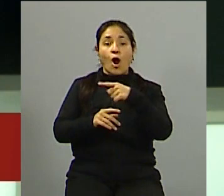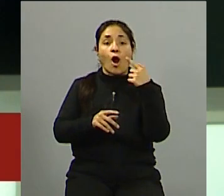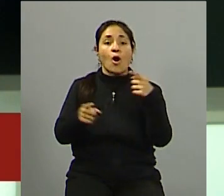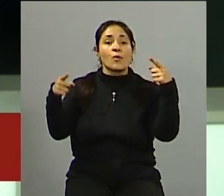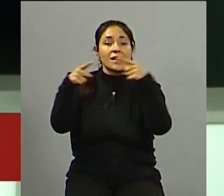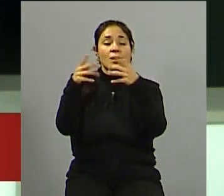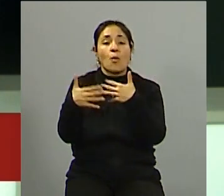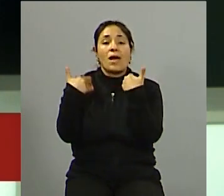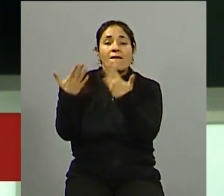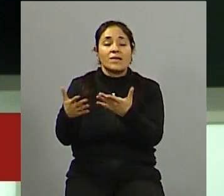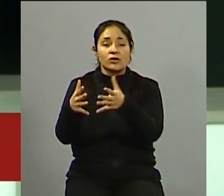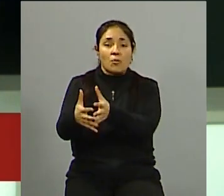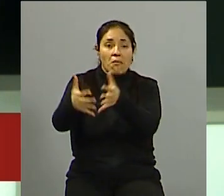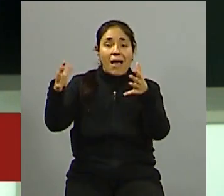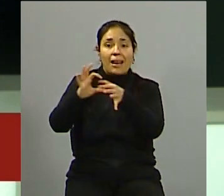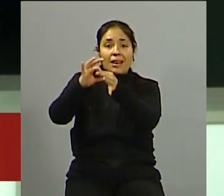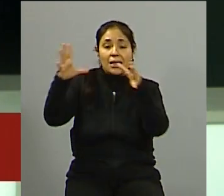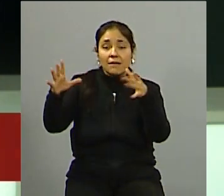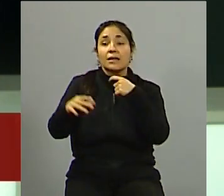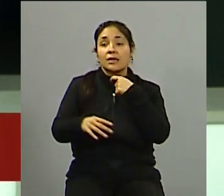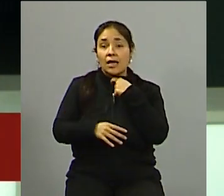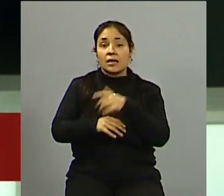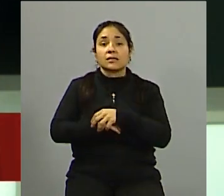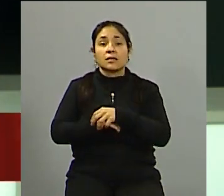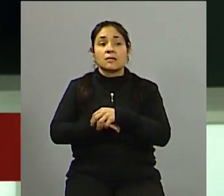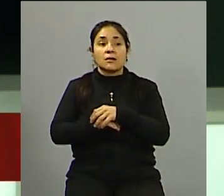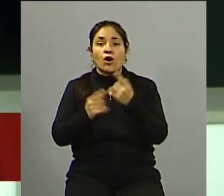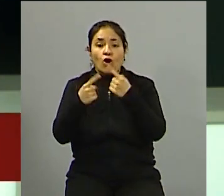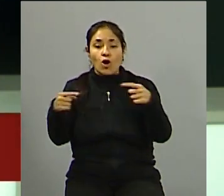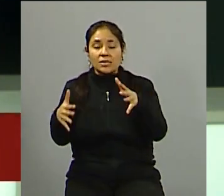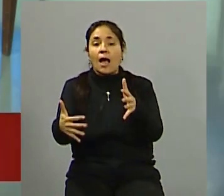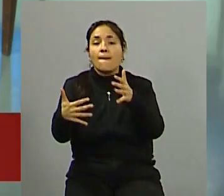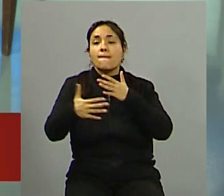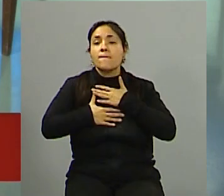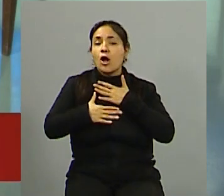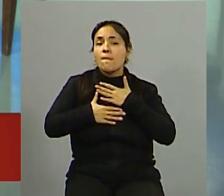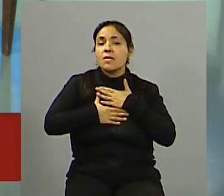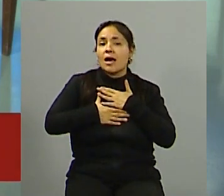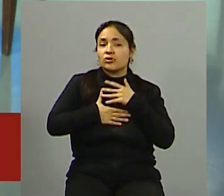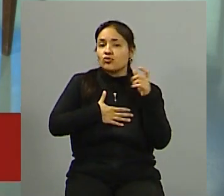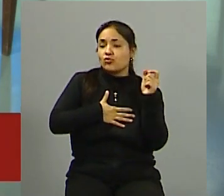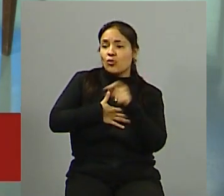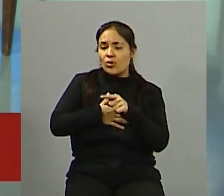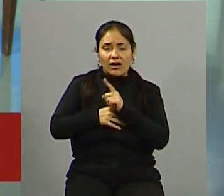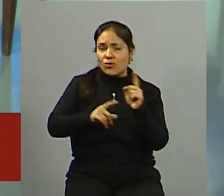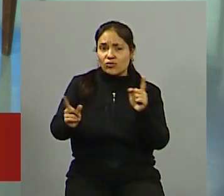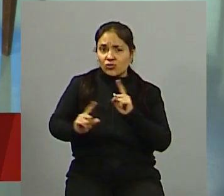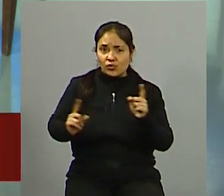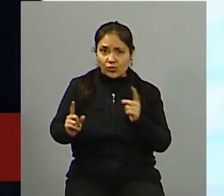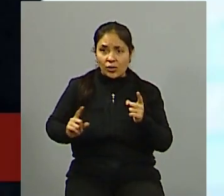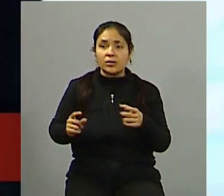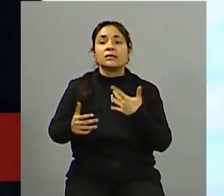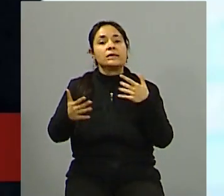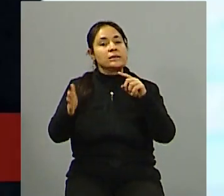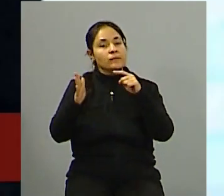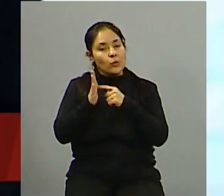estos mayores beneficios es endilgarse ciertas propiedades que no le corresponden y que en realidad, acá está el punto,